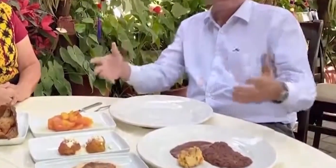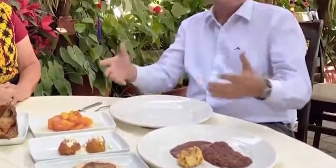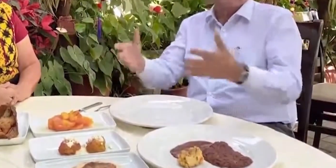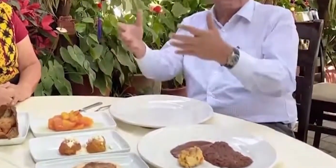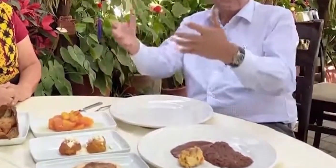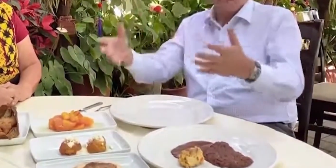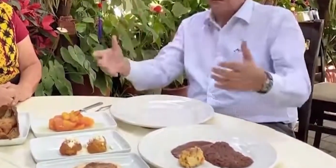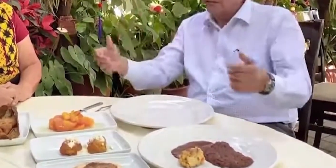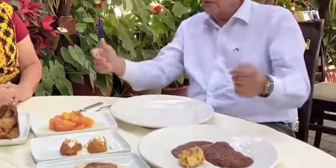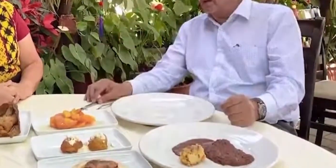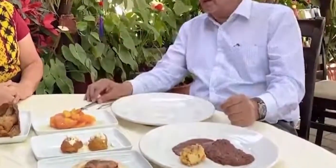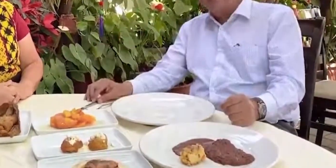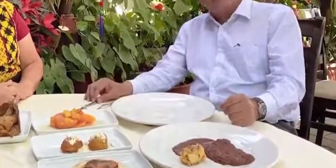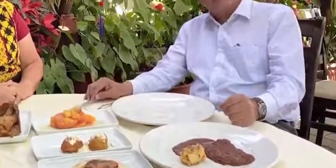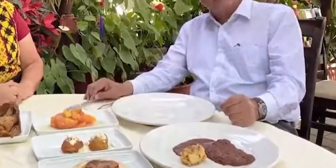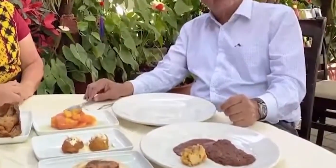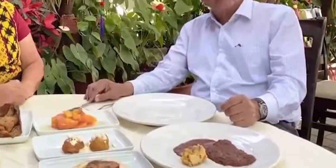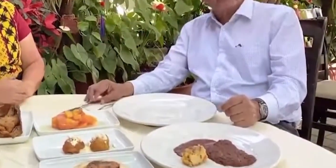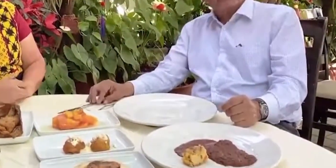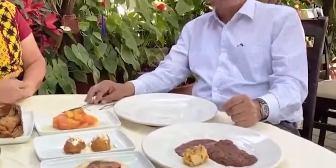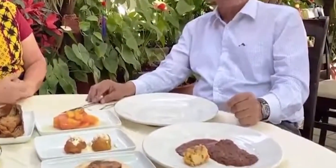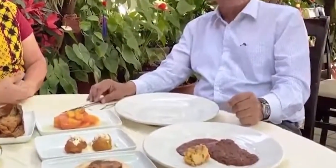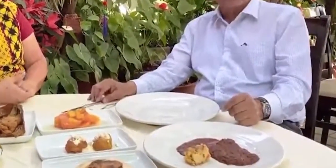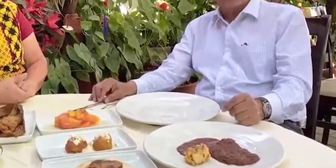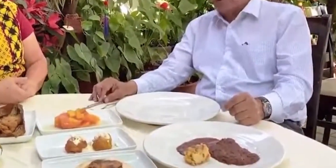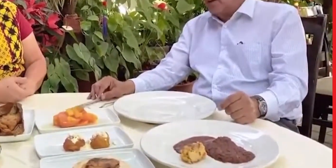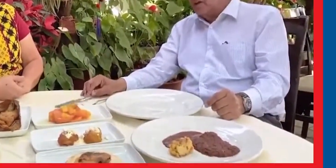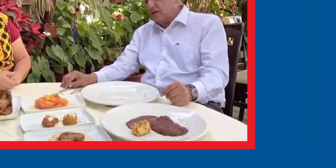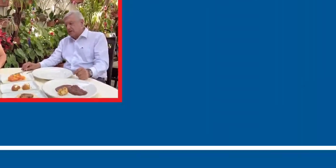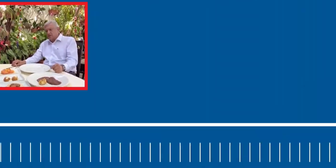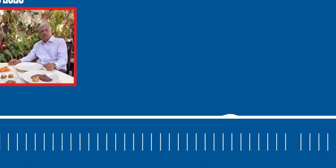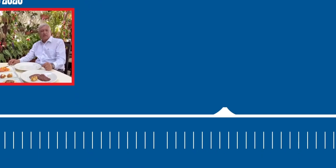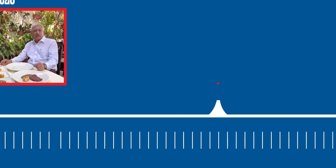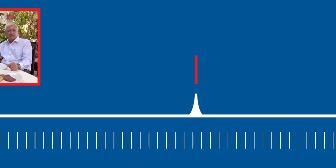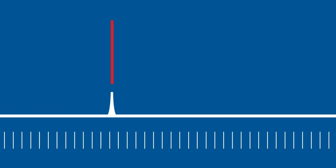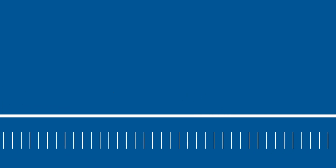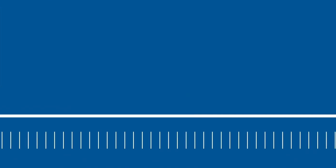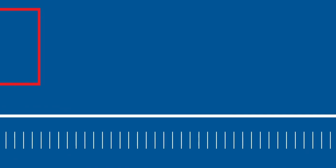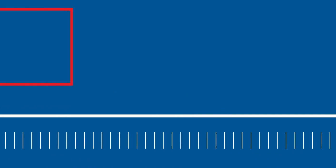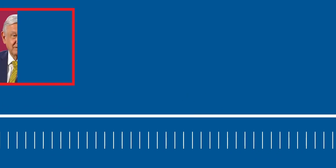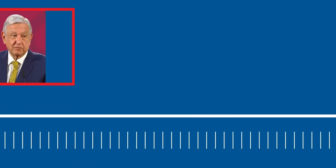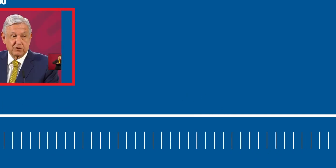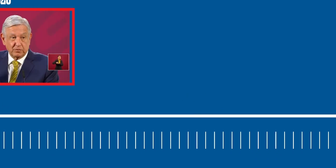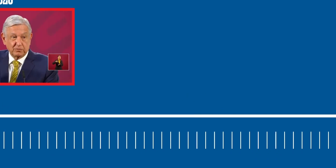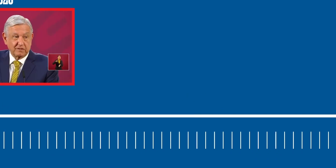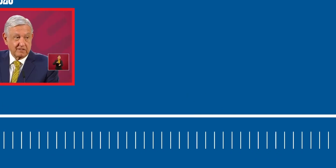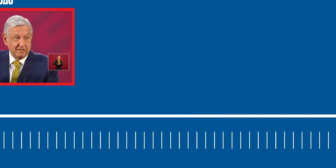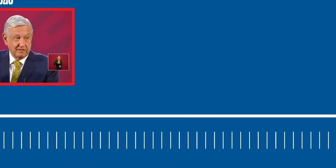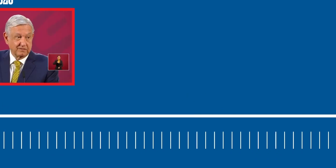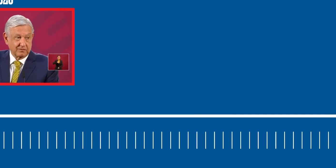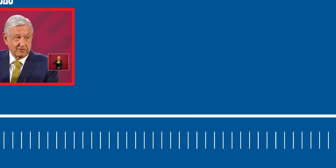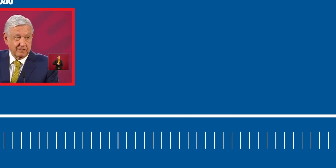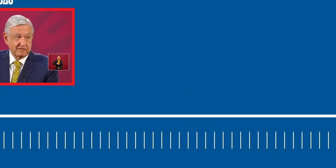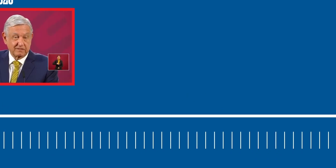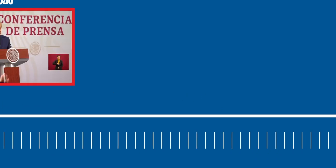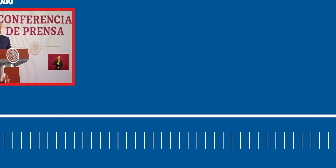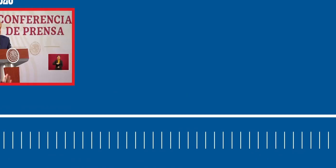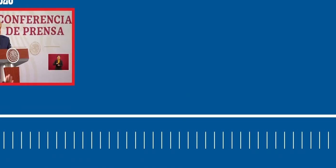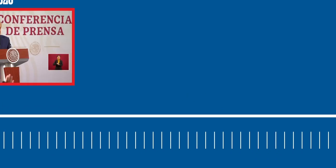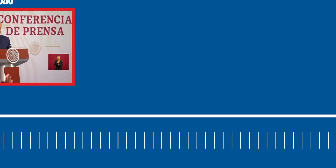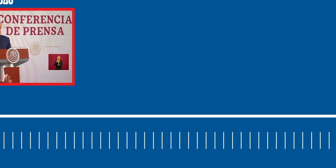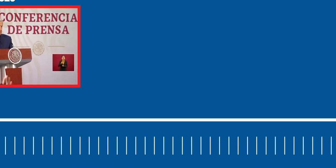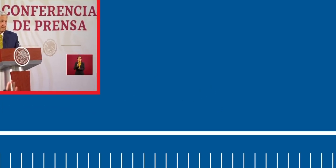salga. Sigan llevando a la familia a comer, a los restaurantes, a las fondas. Por eso vamos a salir